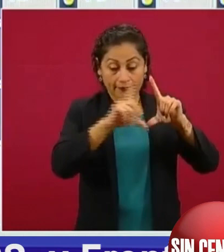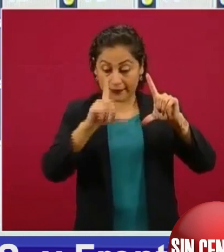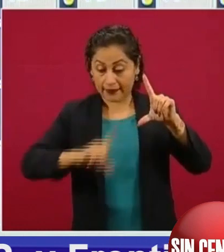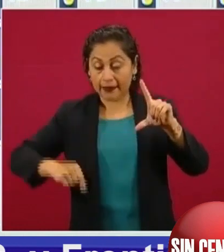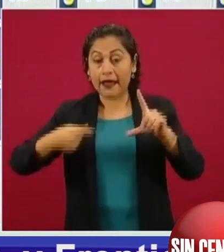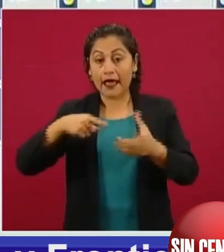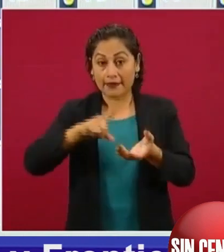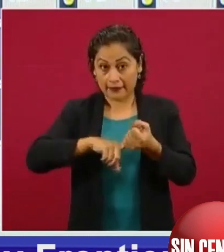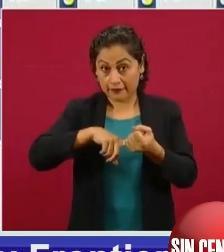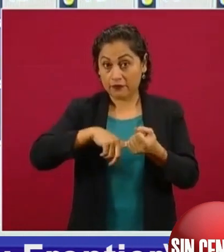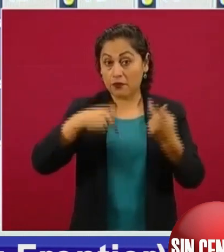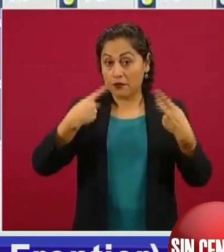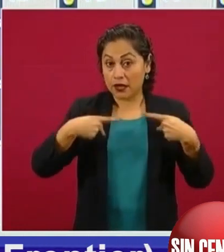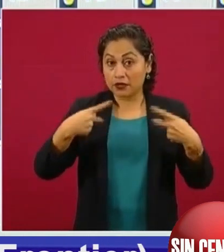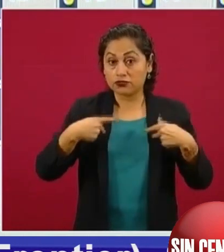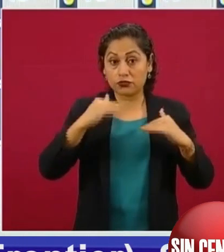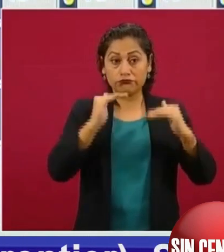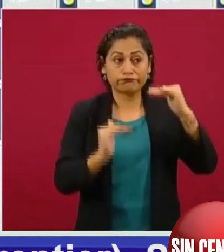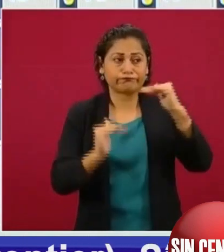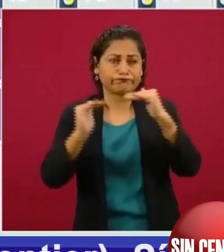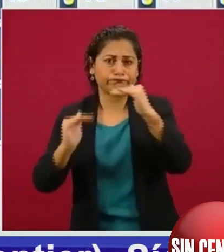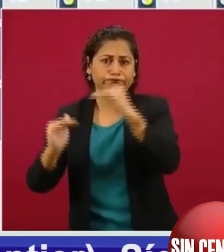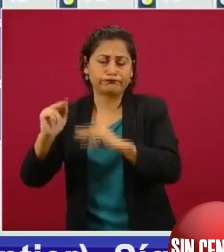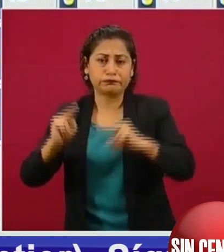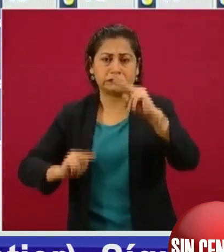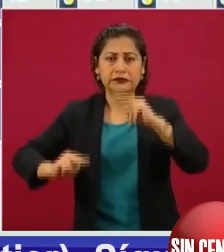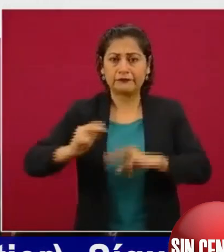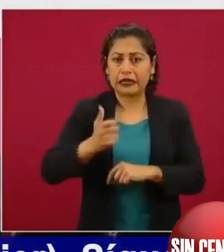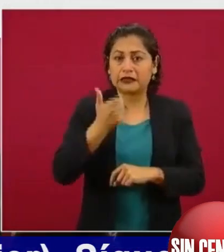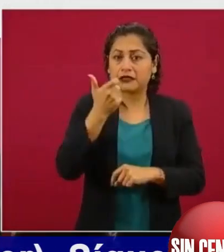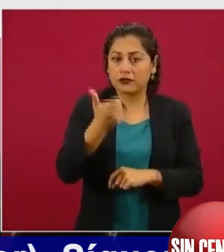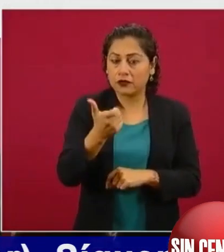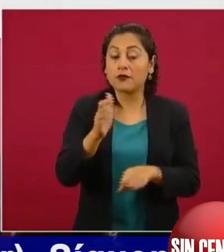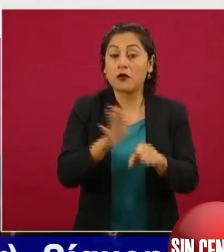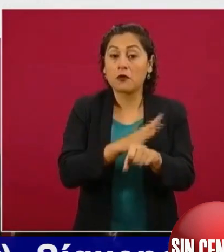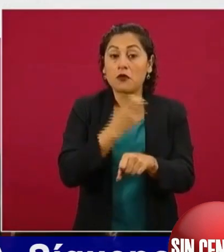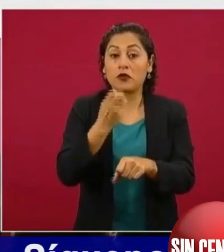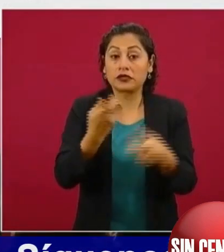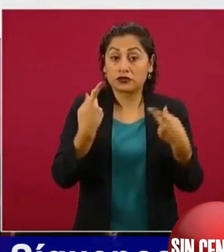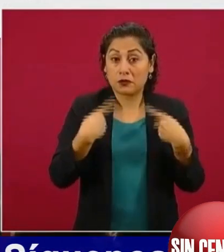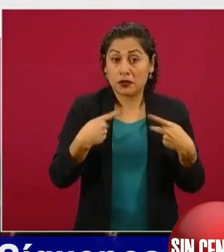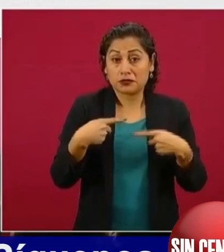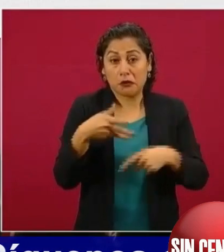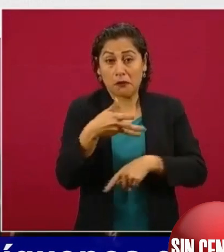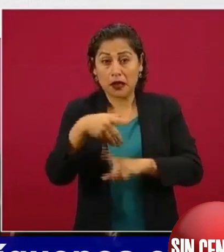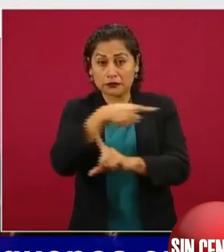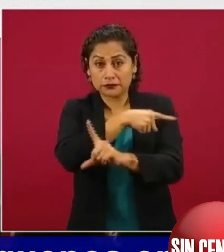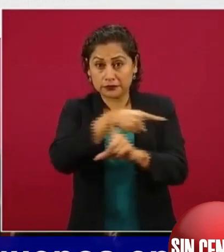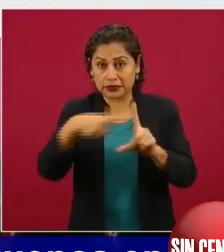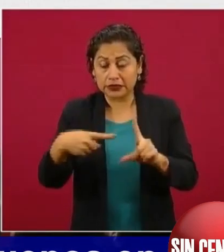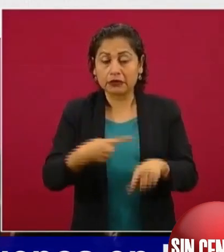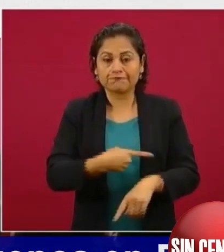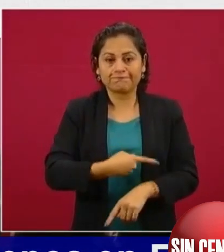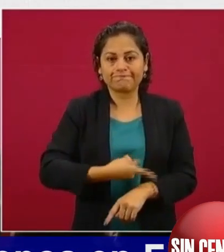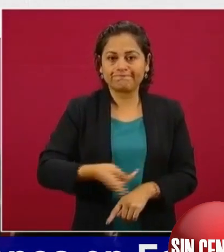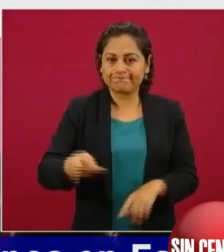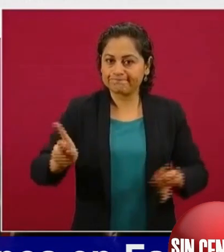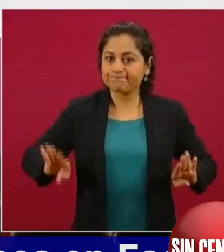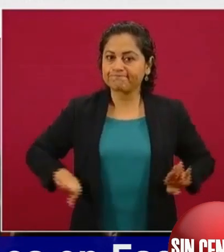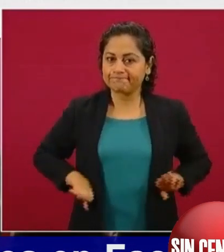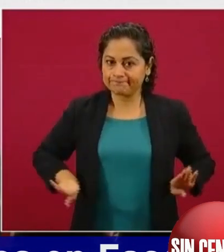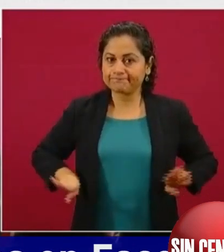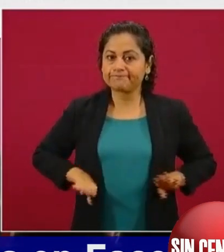desigualdad social y económica que lleva a que la mitad de la población vive en condiciones de pobreza, en condiciones